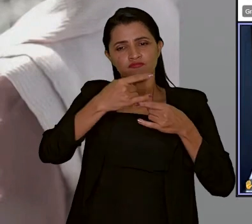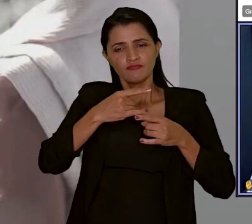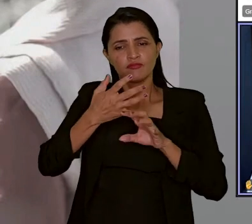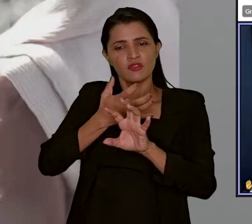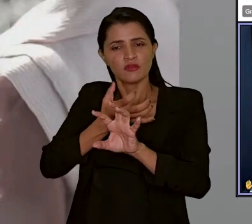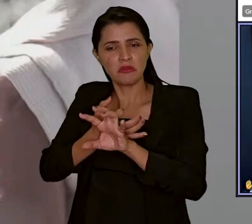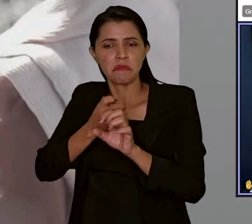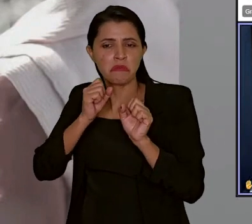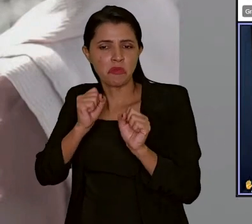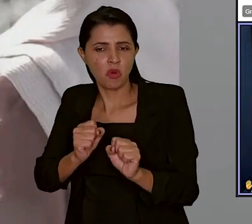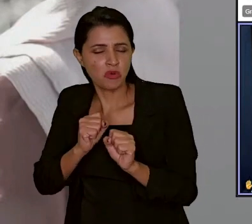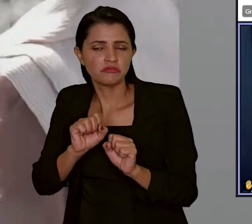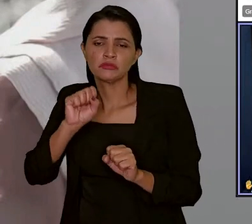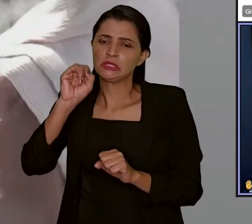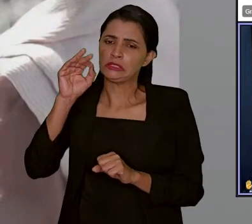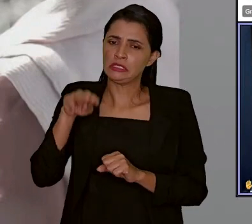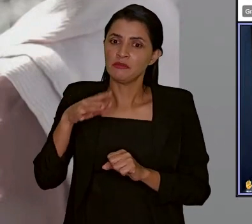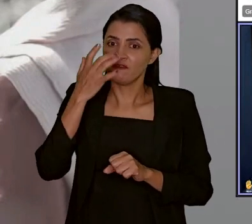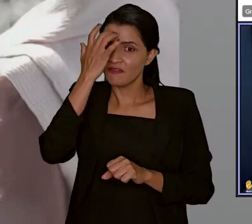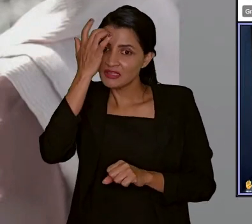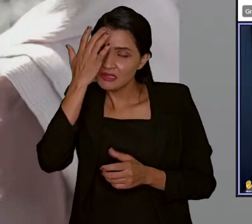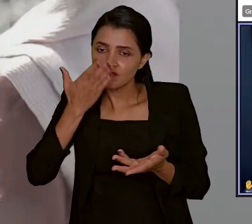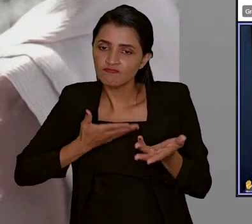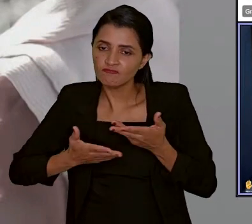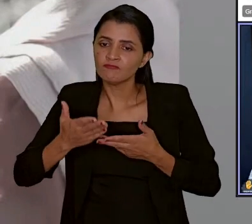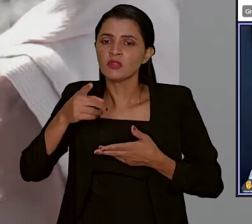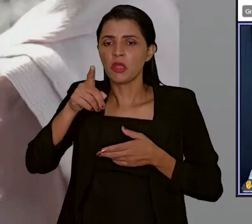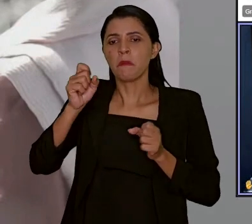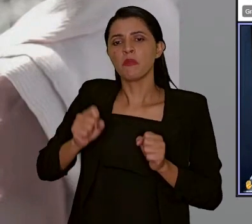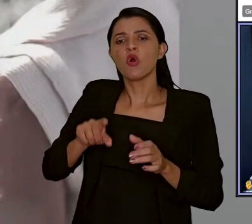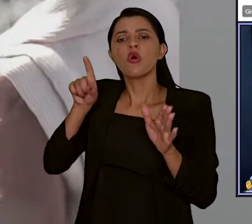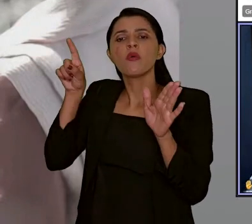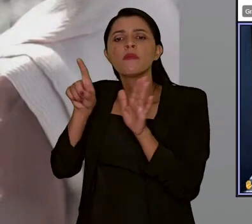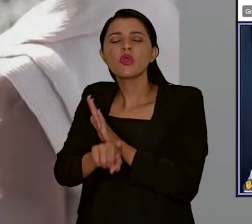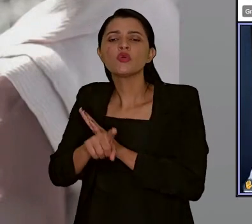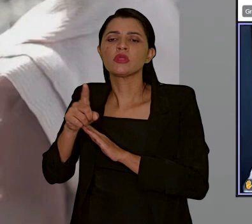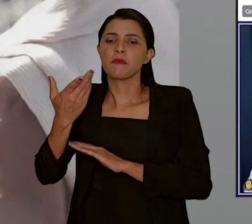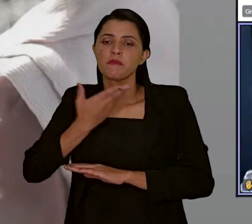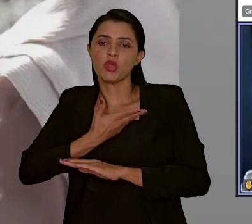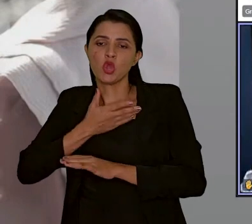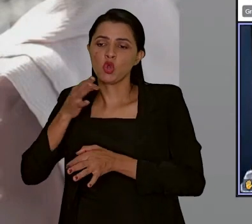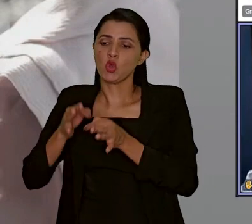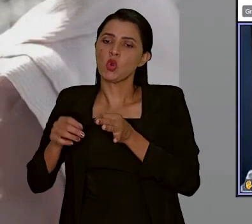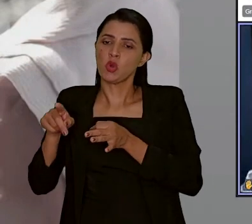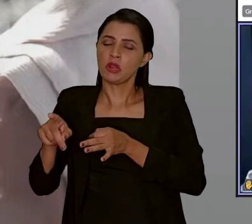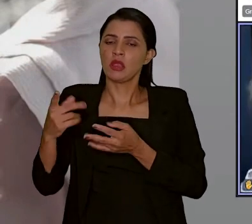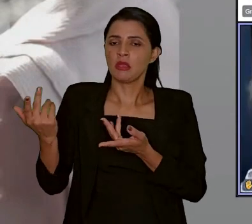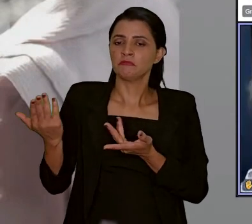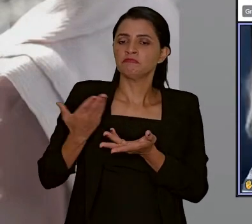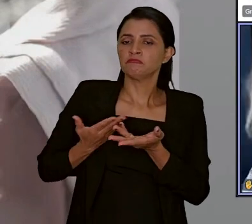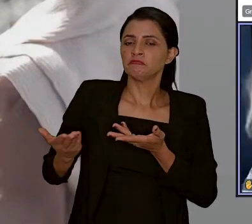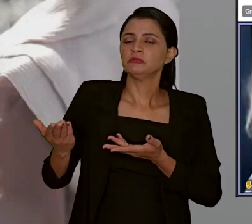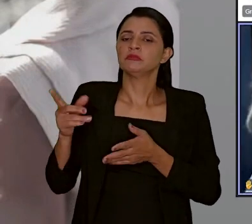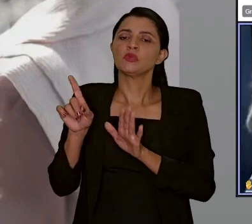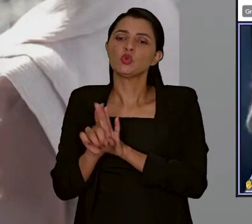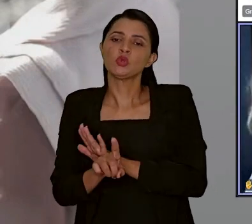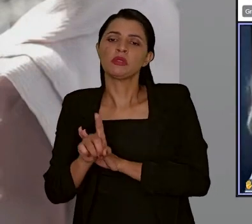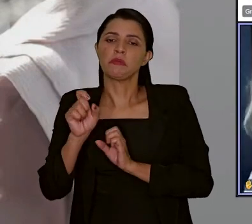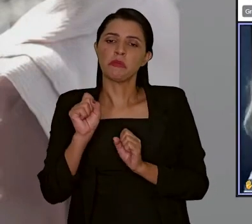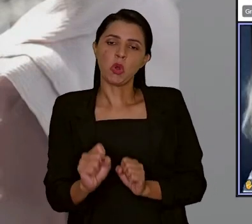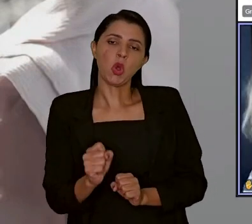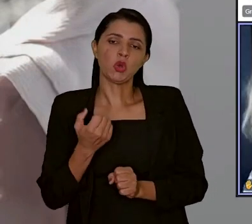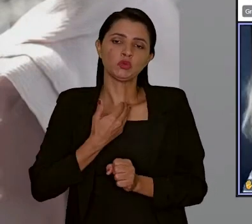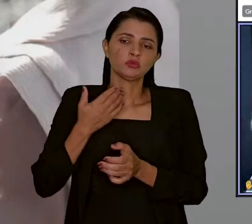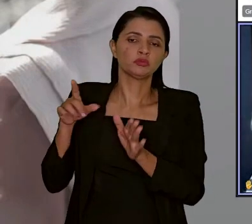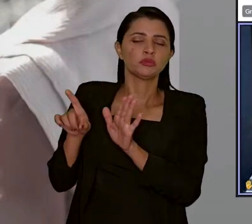puedo. Yo puedo consultar a mi colega, como ha pasado, puedo consultar a mi colega, por ejemplo,